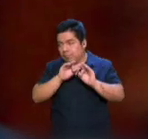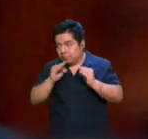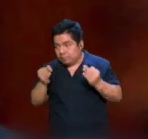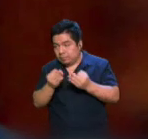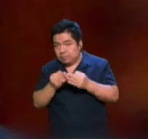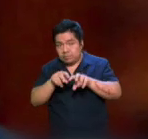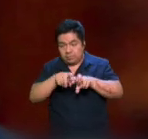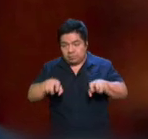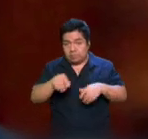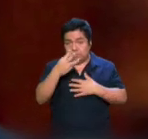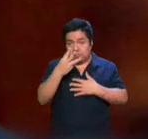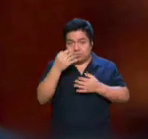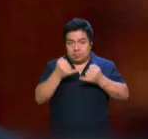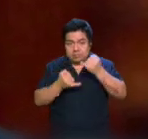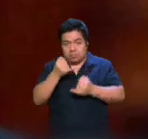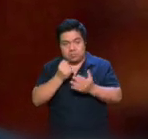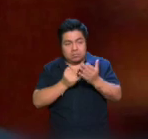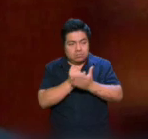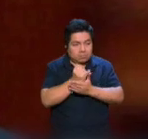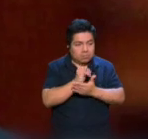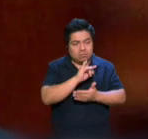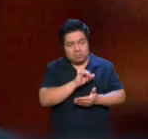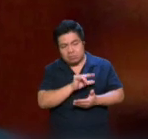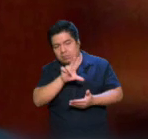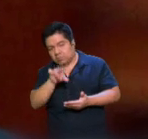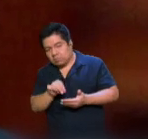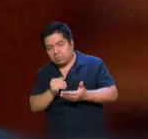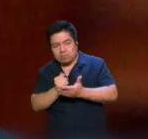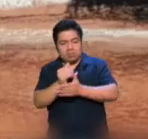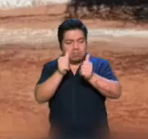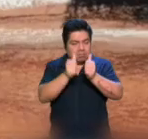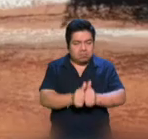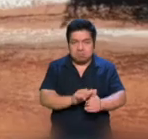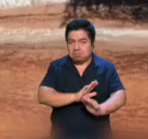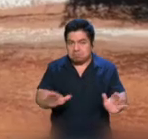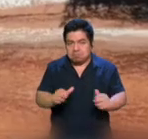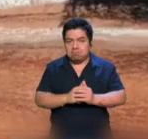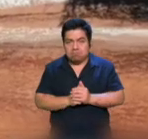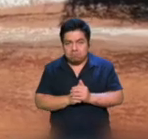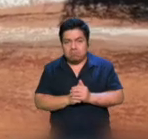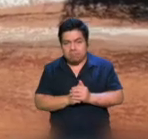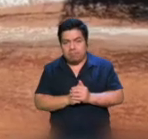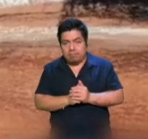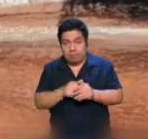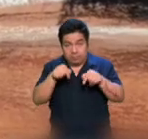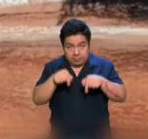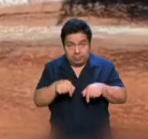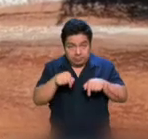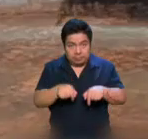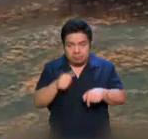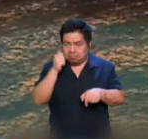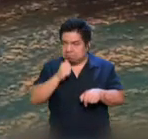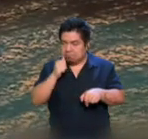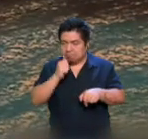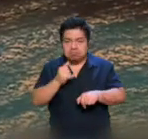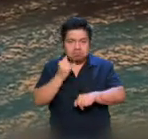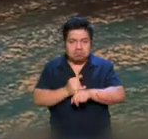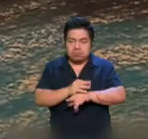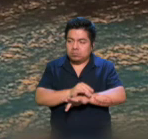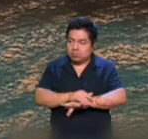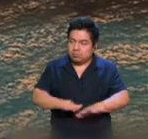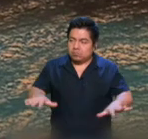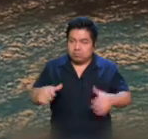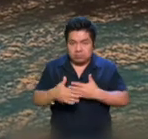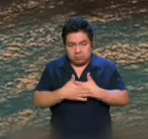panel de 3 jueces decidirá si se repone el juicio o si se mantiene el fallo existente. Aquí les tendremos todos los detalles de lo